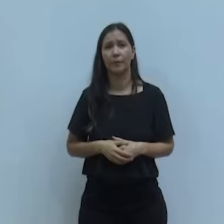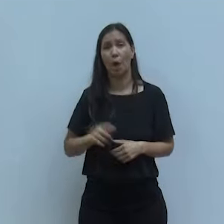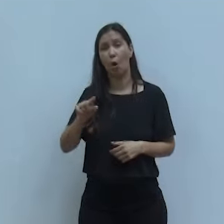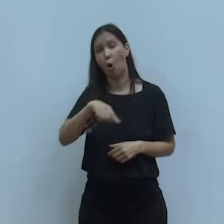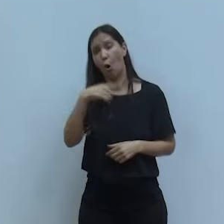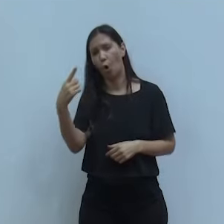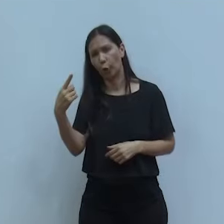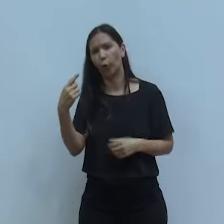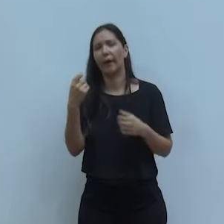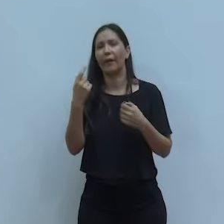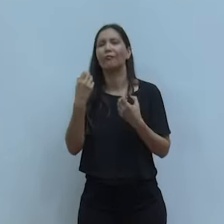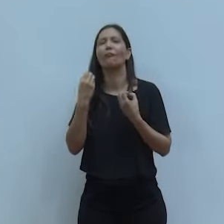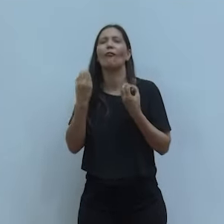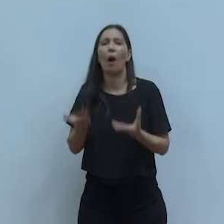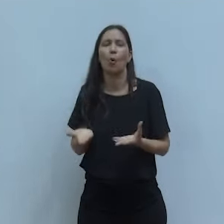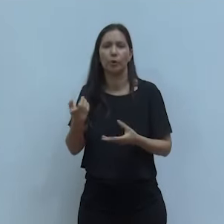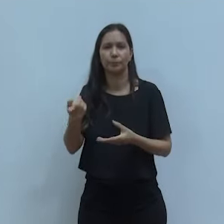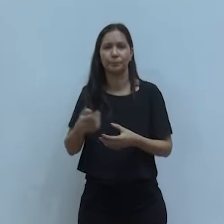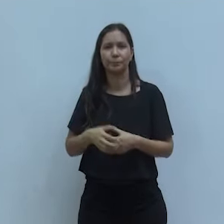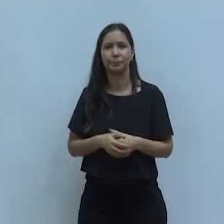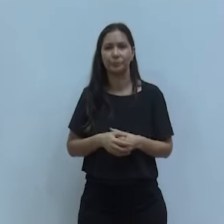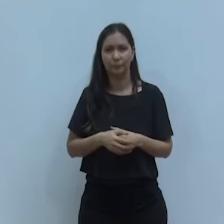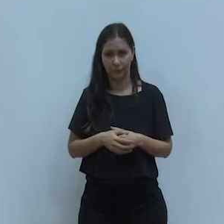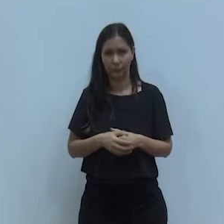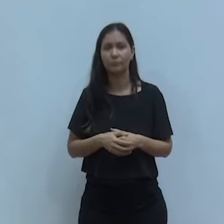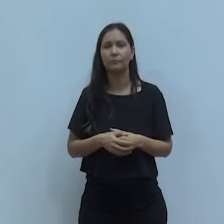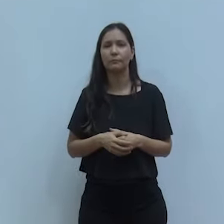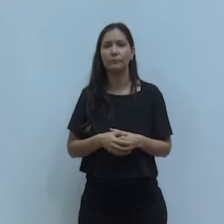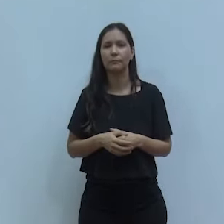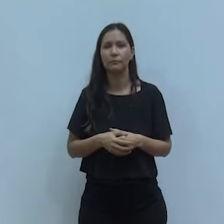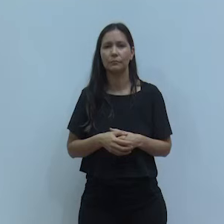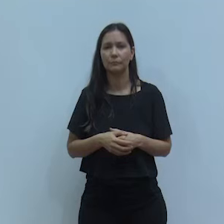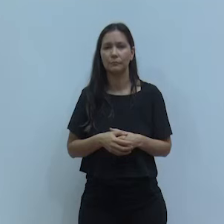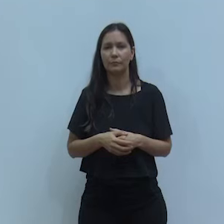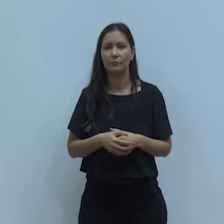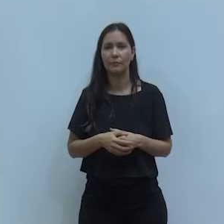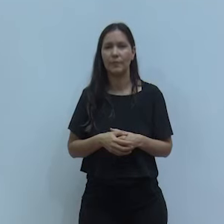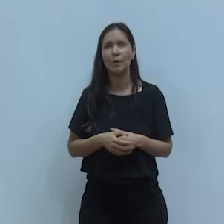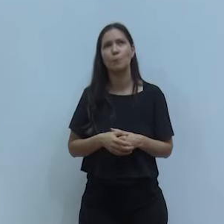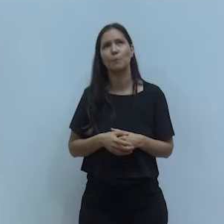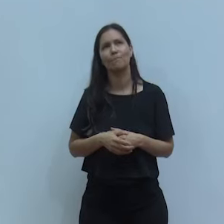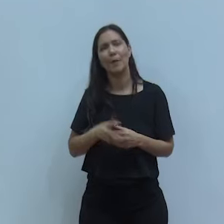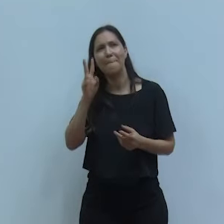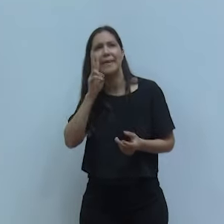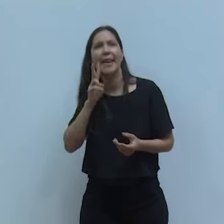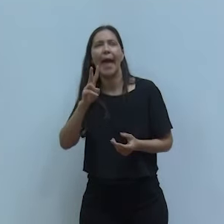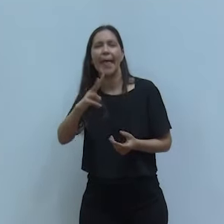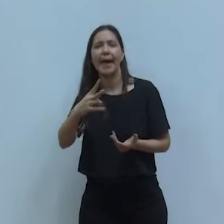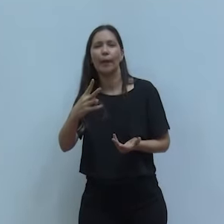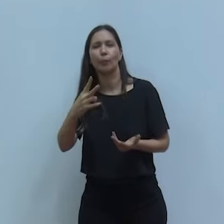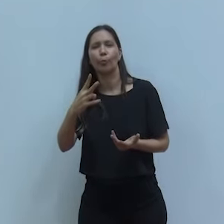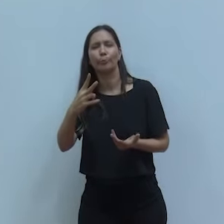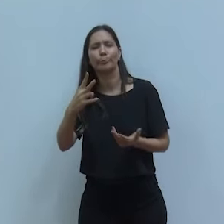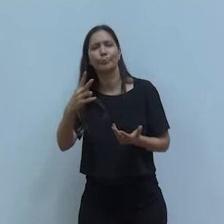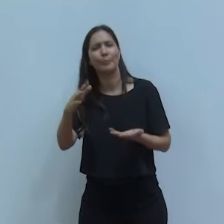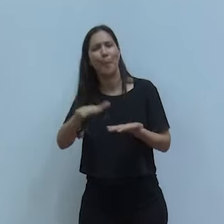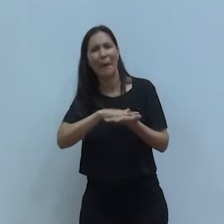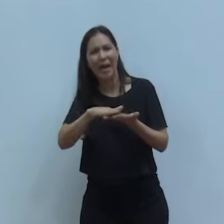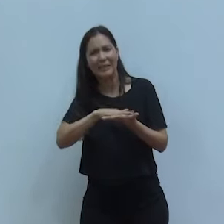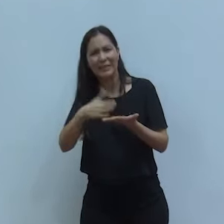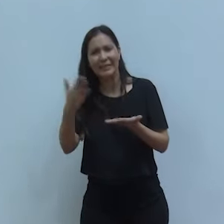a favor tiene que ver con que cierta mirada muy simplista de la sociedad